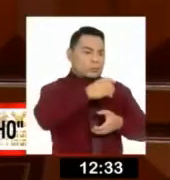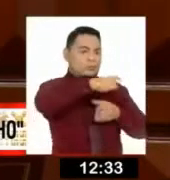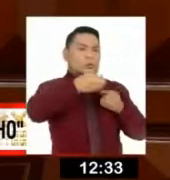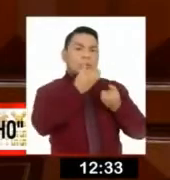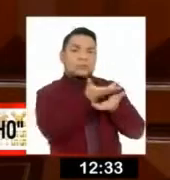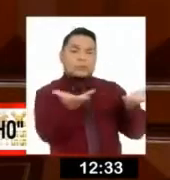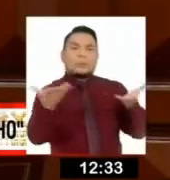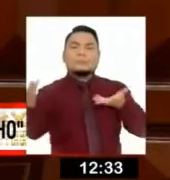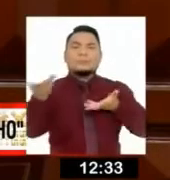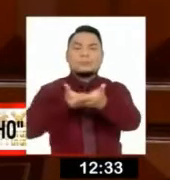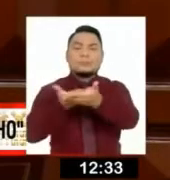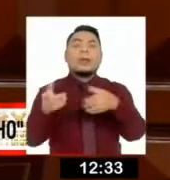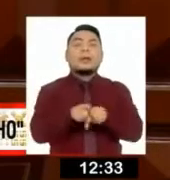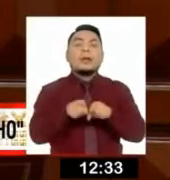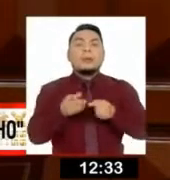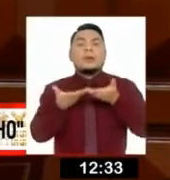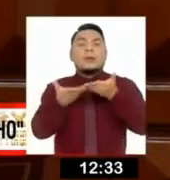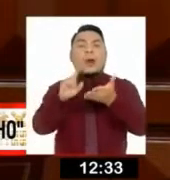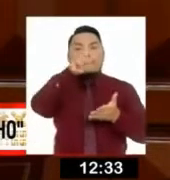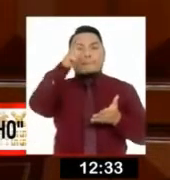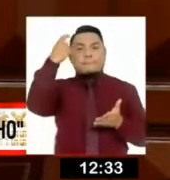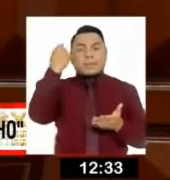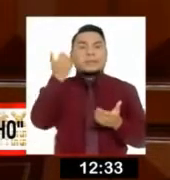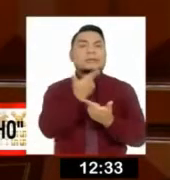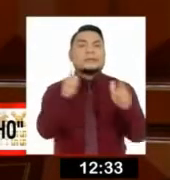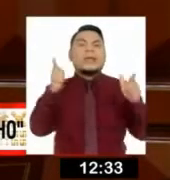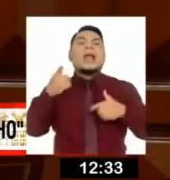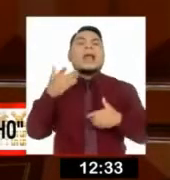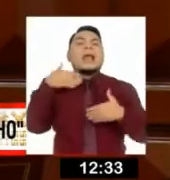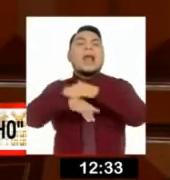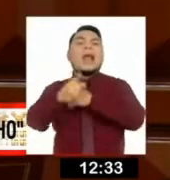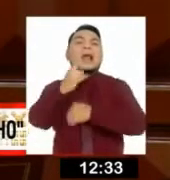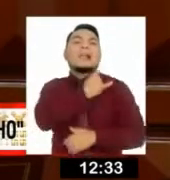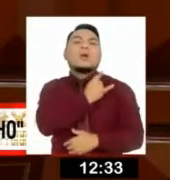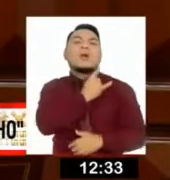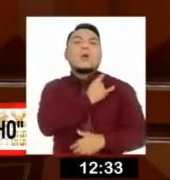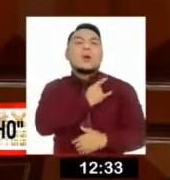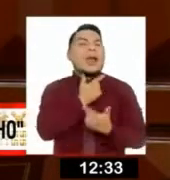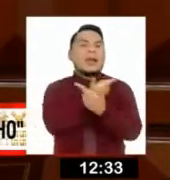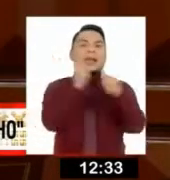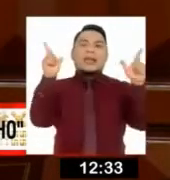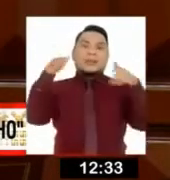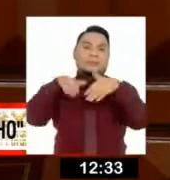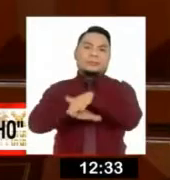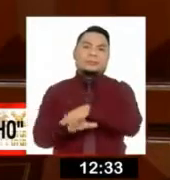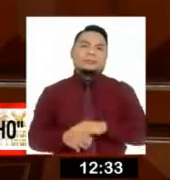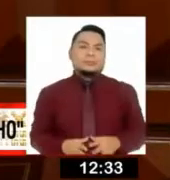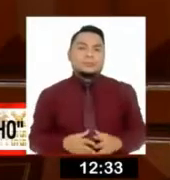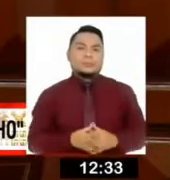Impulsaremos gradualmente una política de ingreso libre a las universidades y de educación superior.